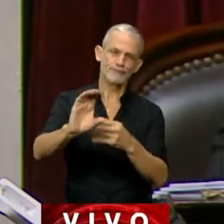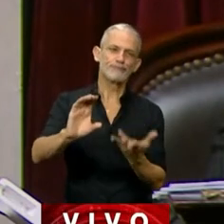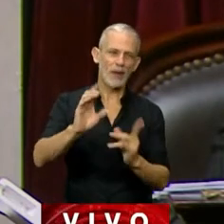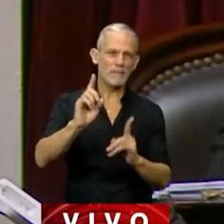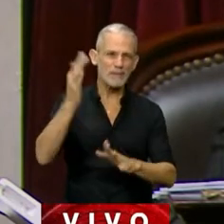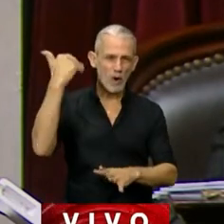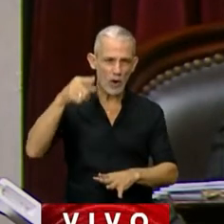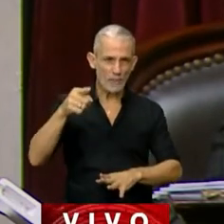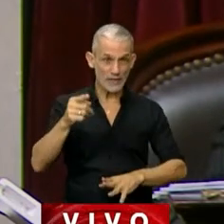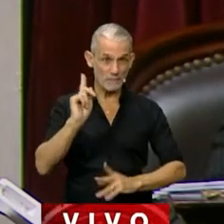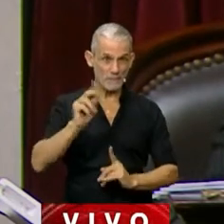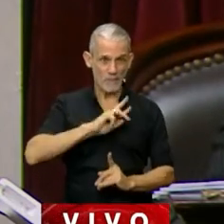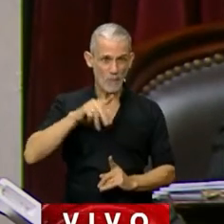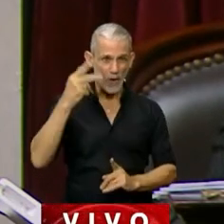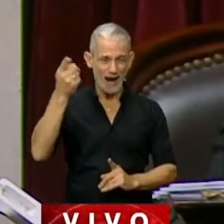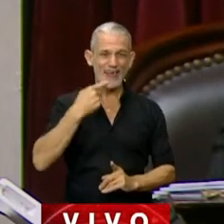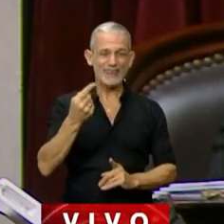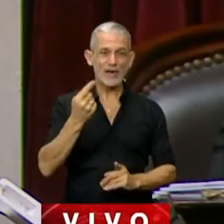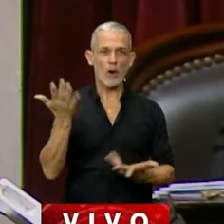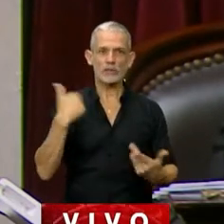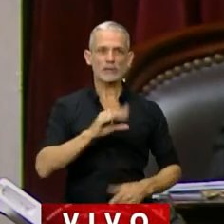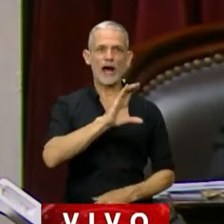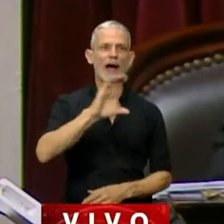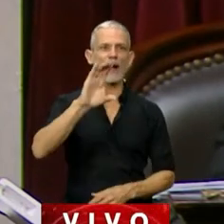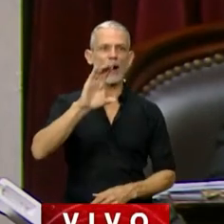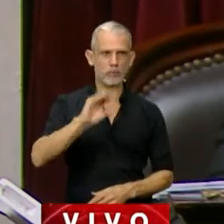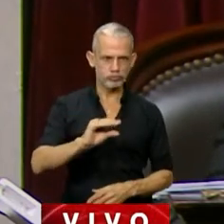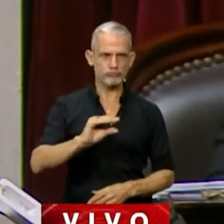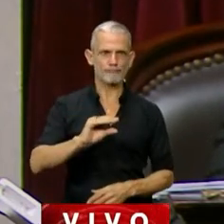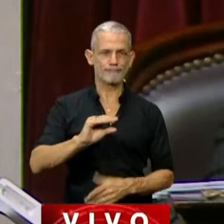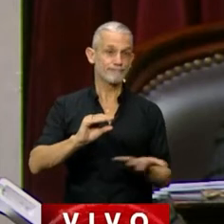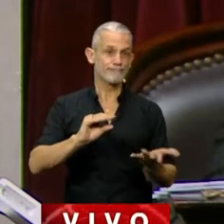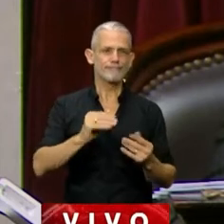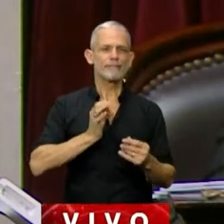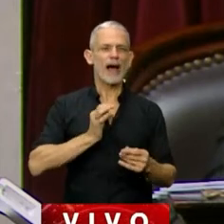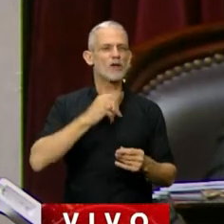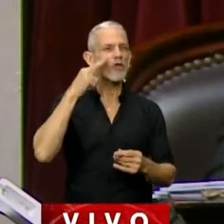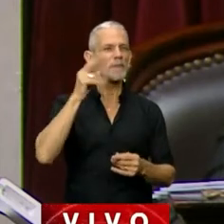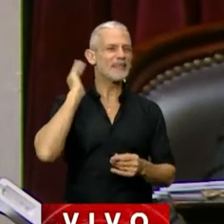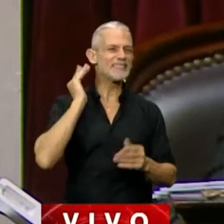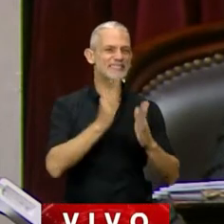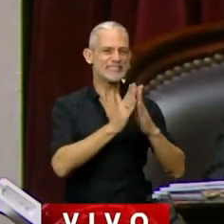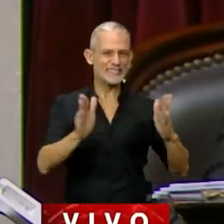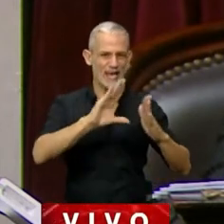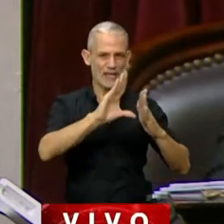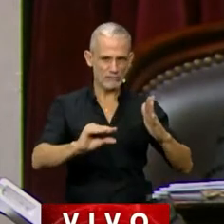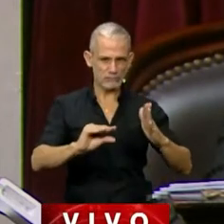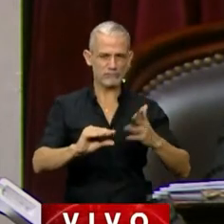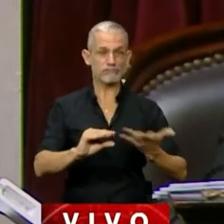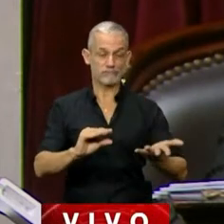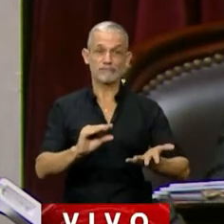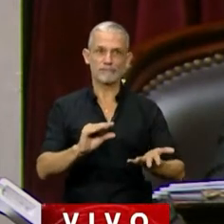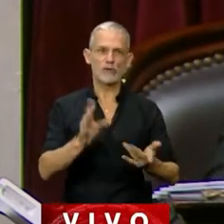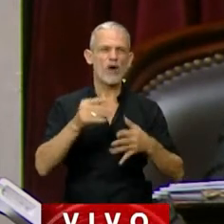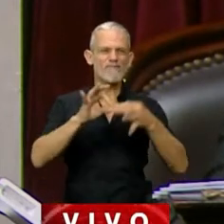como informara ella misma, se había visto drásticamente disminuido a partir del 2016 y nos